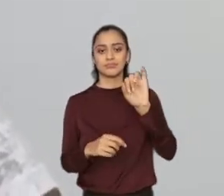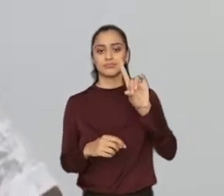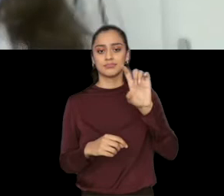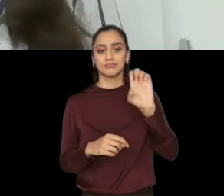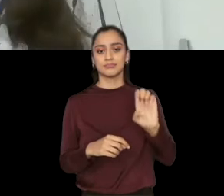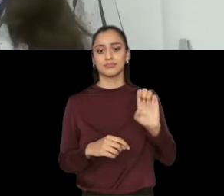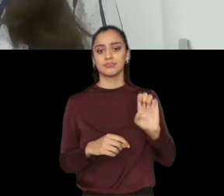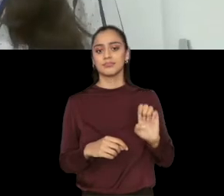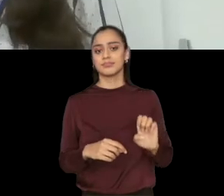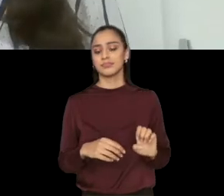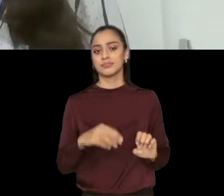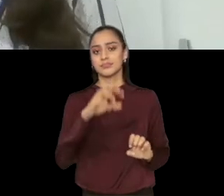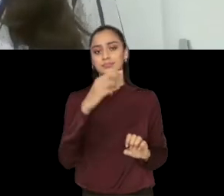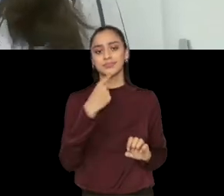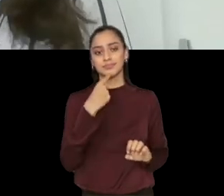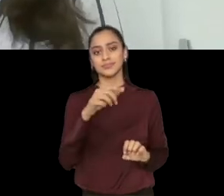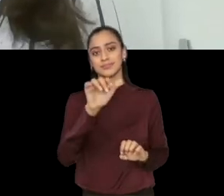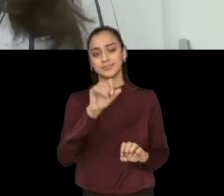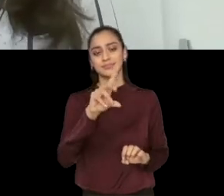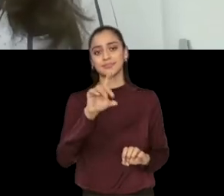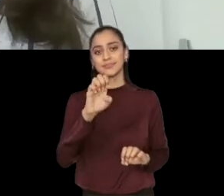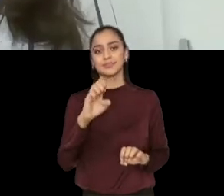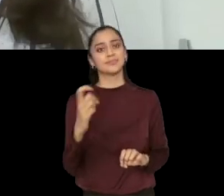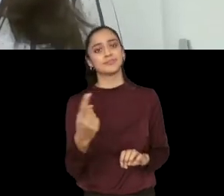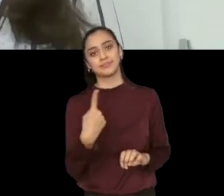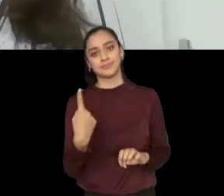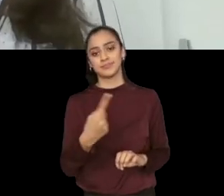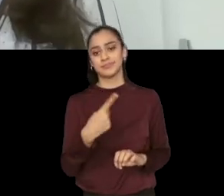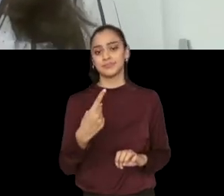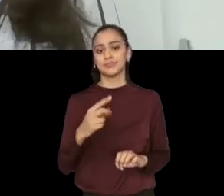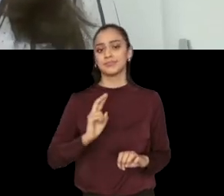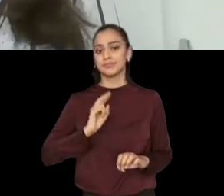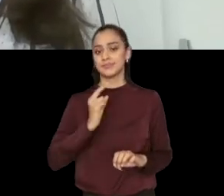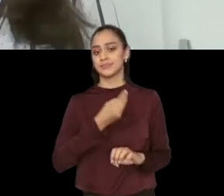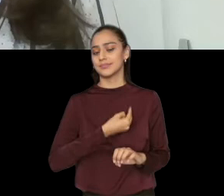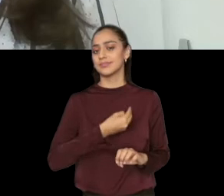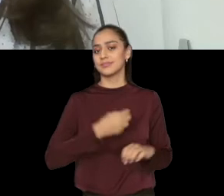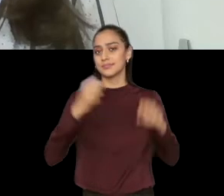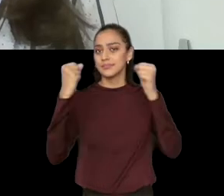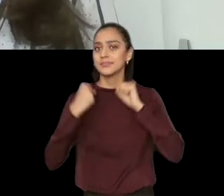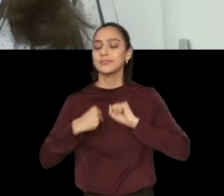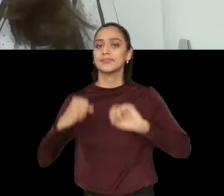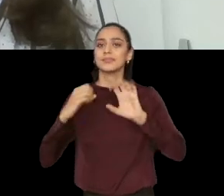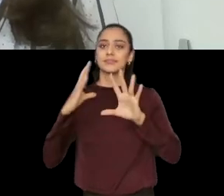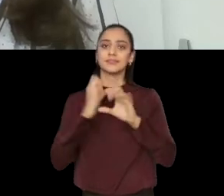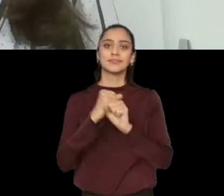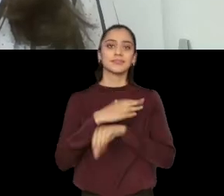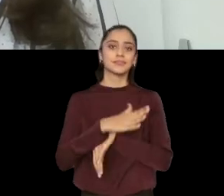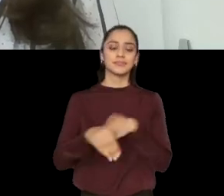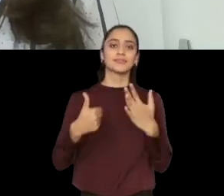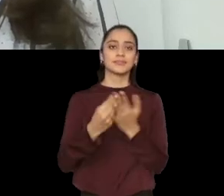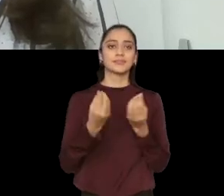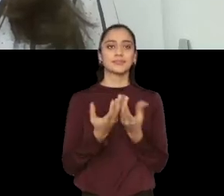Beckler El que mensaje de representaba. Aide Beckler siempre ha sido que nosotros somos capaces de hacer todas